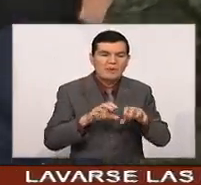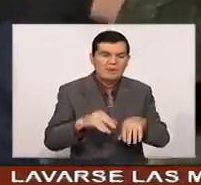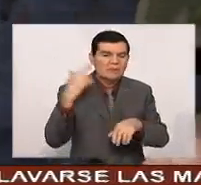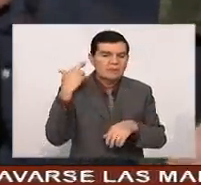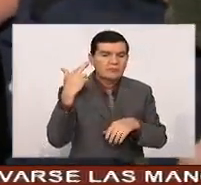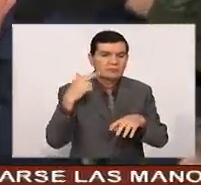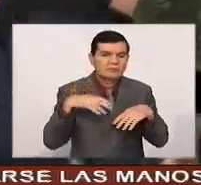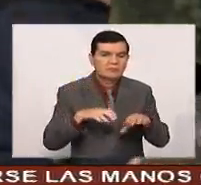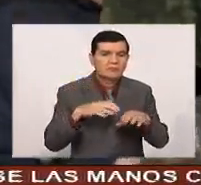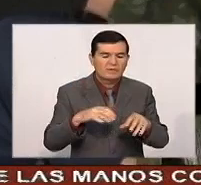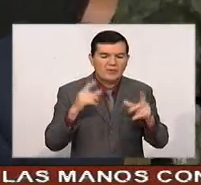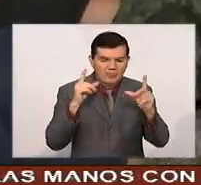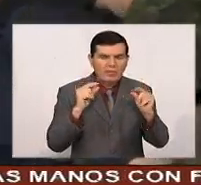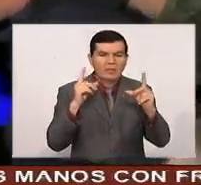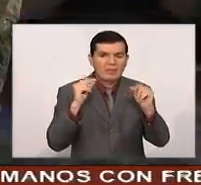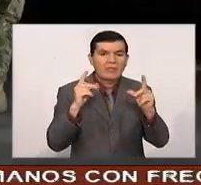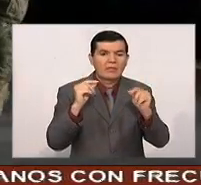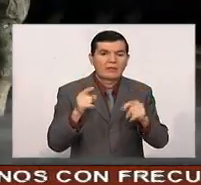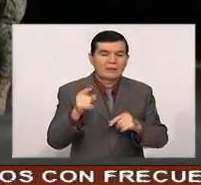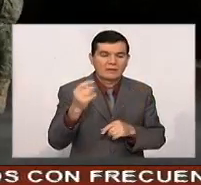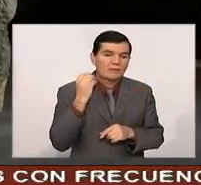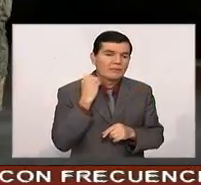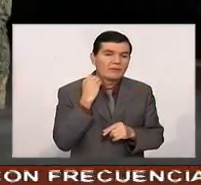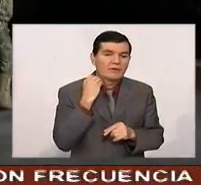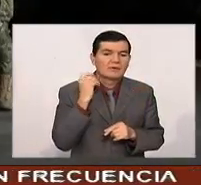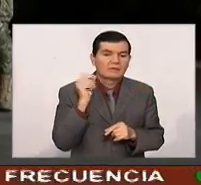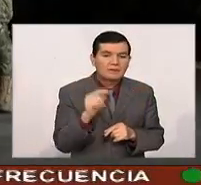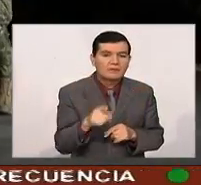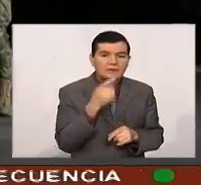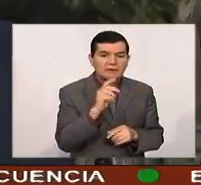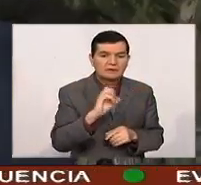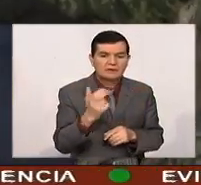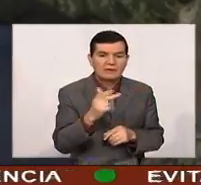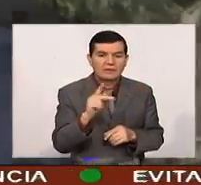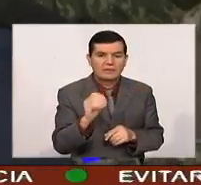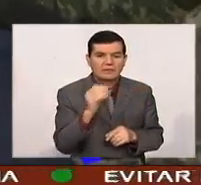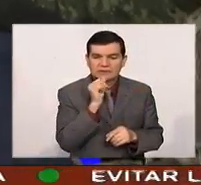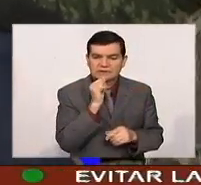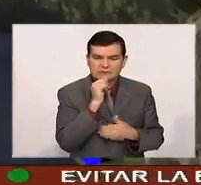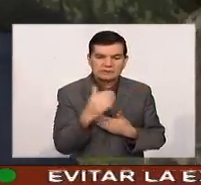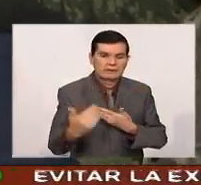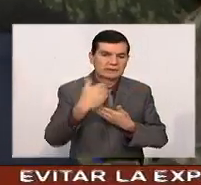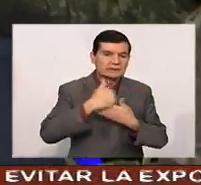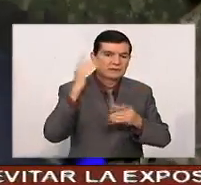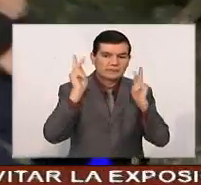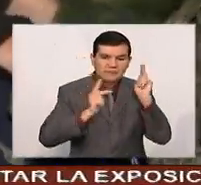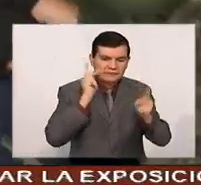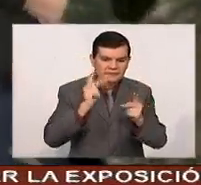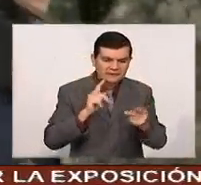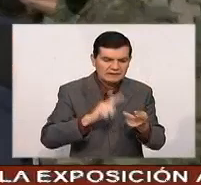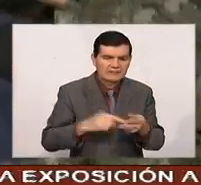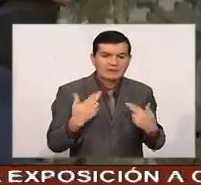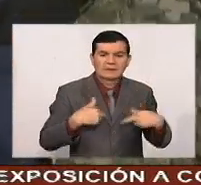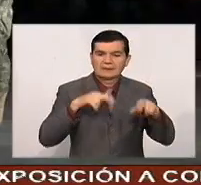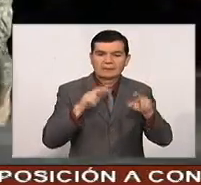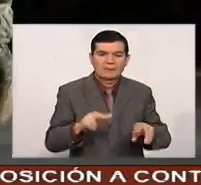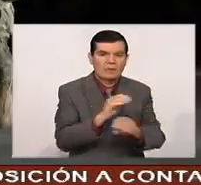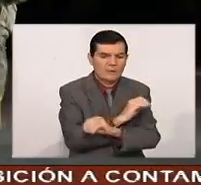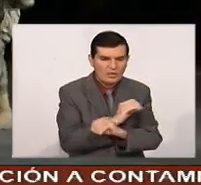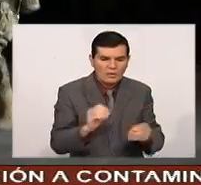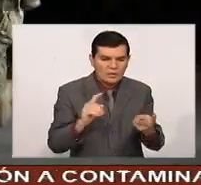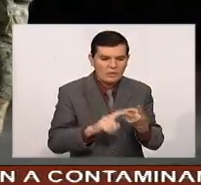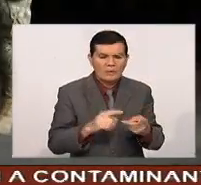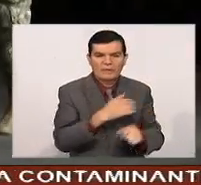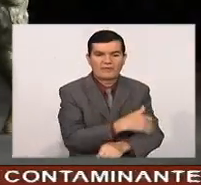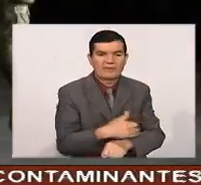le espanta el sueño. El abogado también destacó que el Chapo no ha recibido visitas ni de sus representantes y tampoco